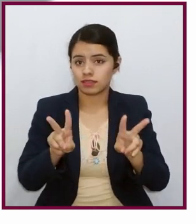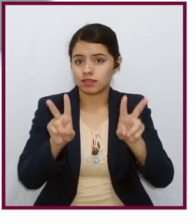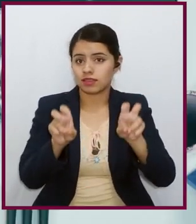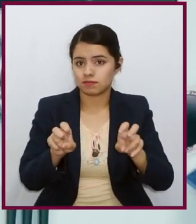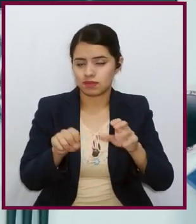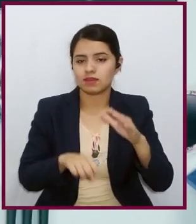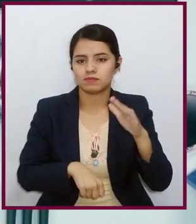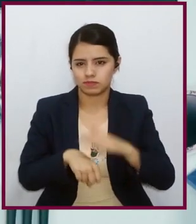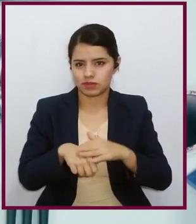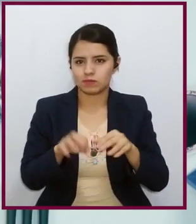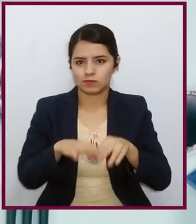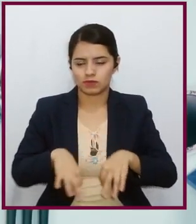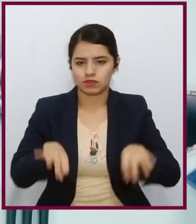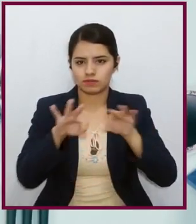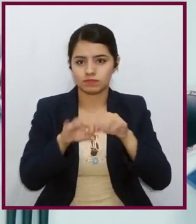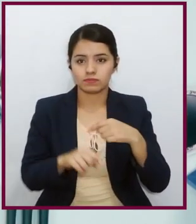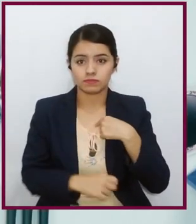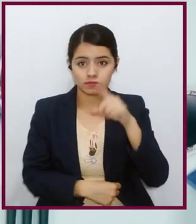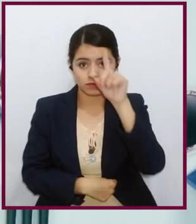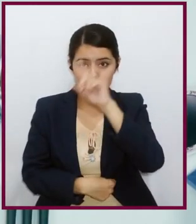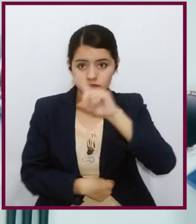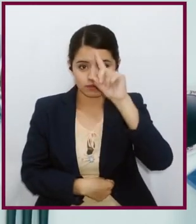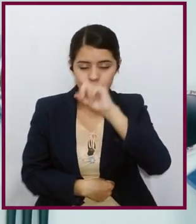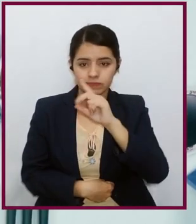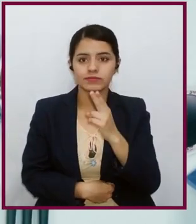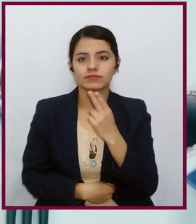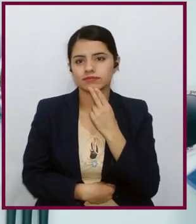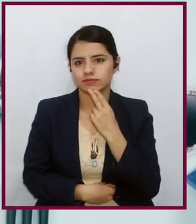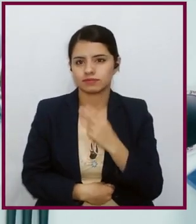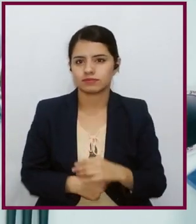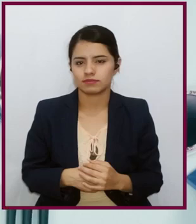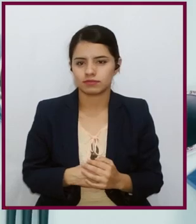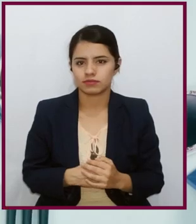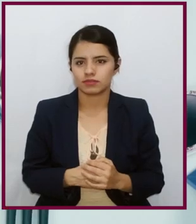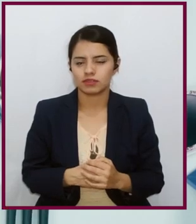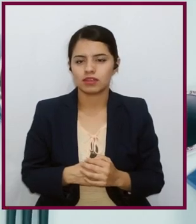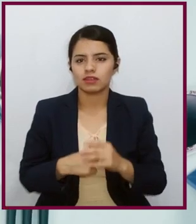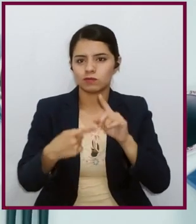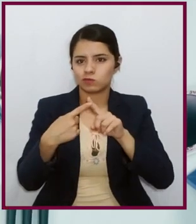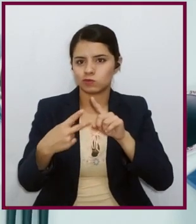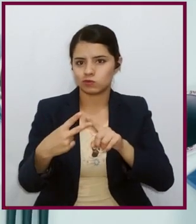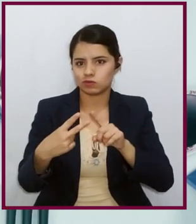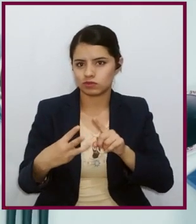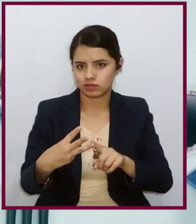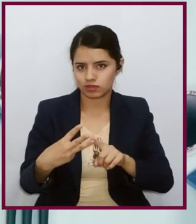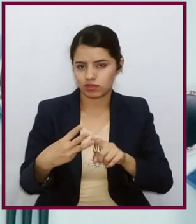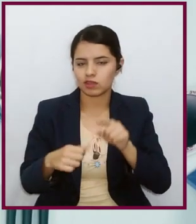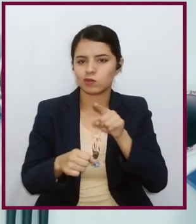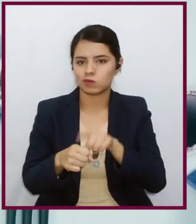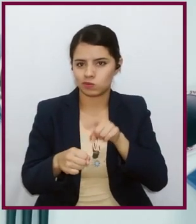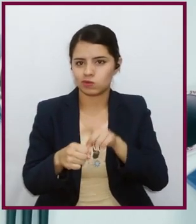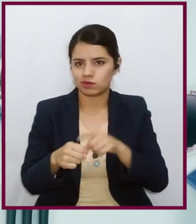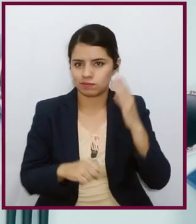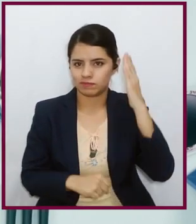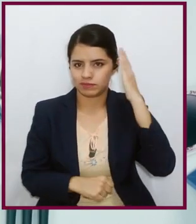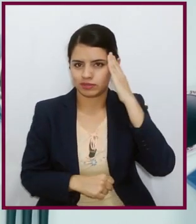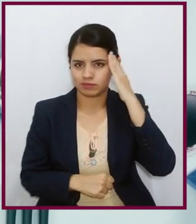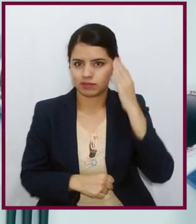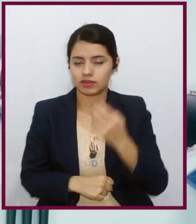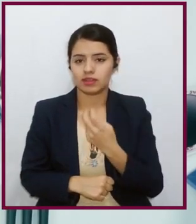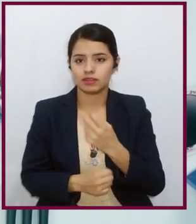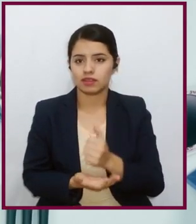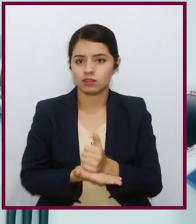tenemos muchas palabras, utilizar artículos, conexiones, flechas. Podemos utilizar un montón de elementos los